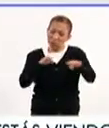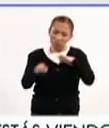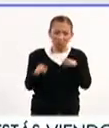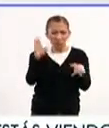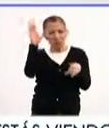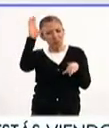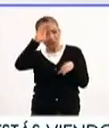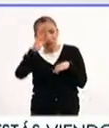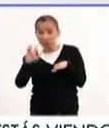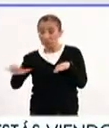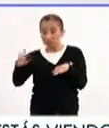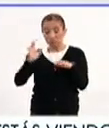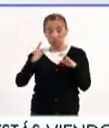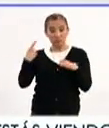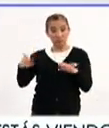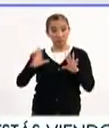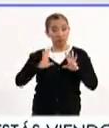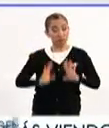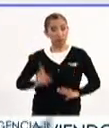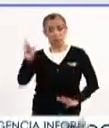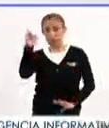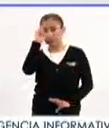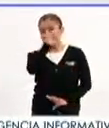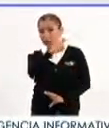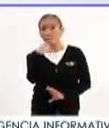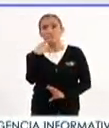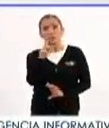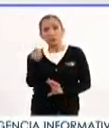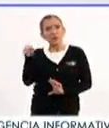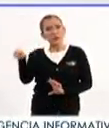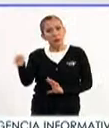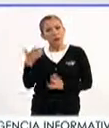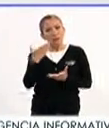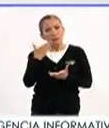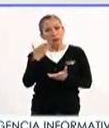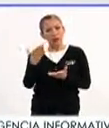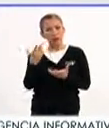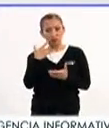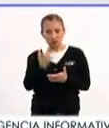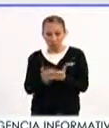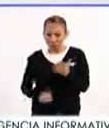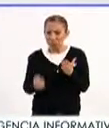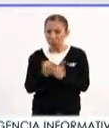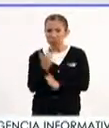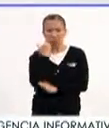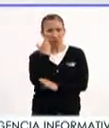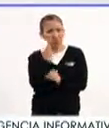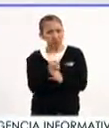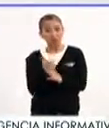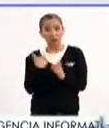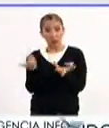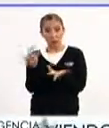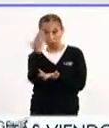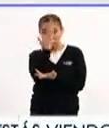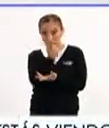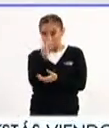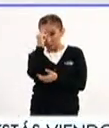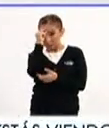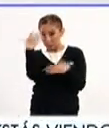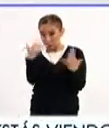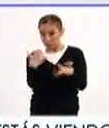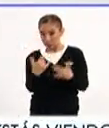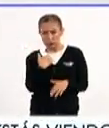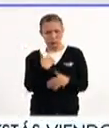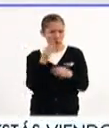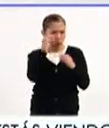científica en condiciones muy difíciles, pero que era a base de tesón, de voluntad, no solo de capacidad, de